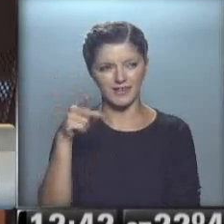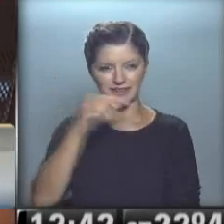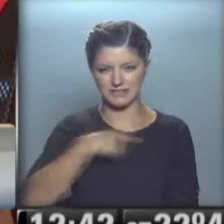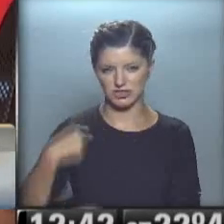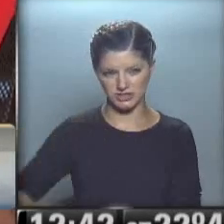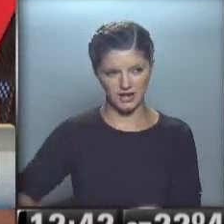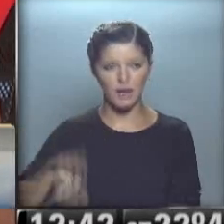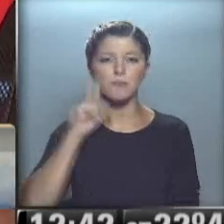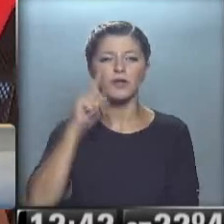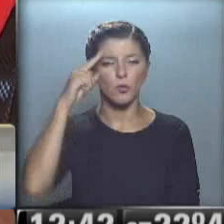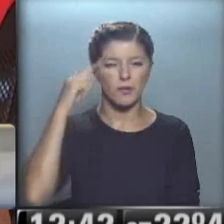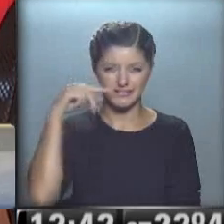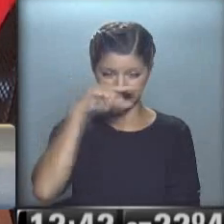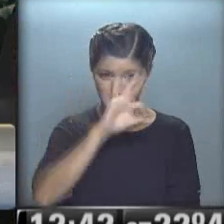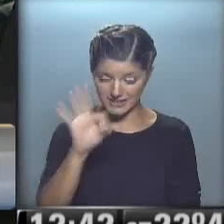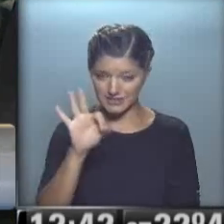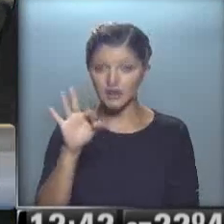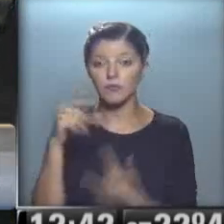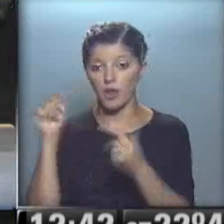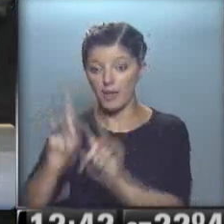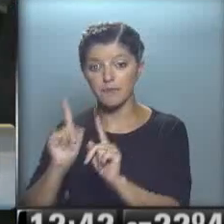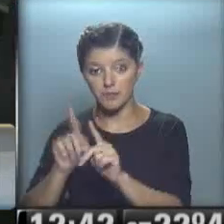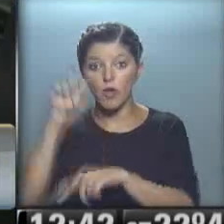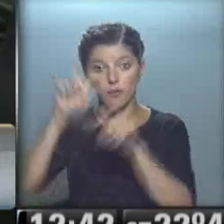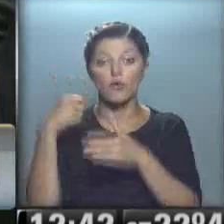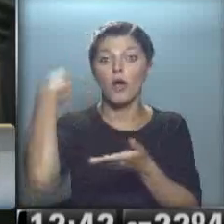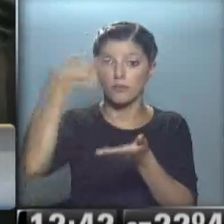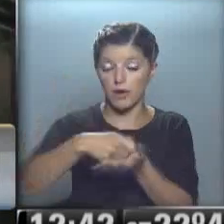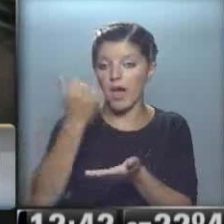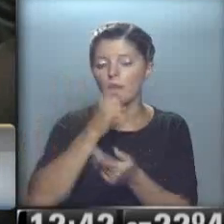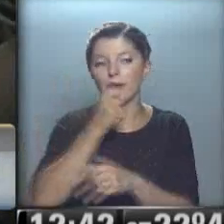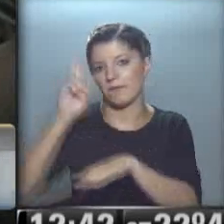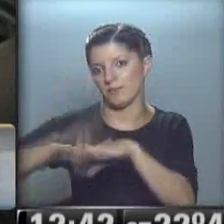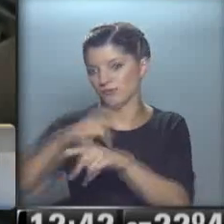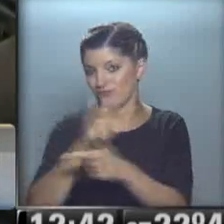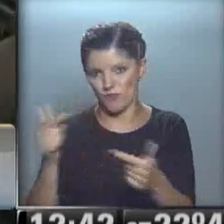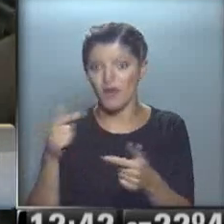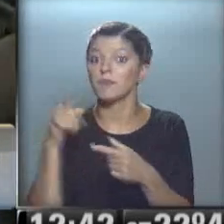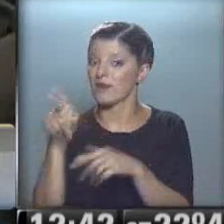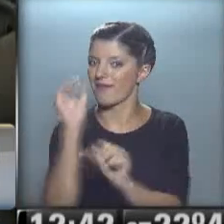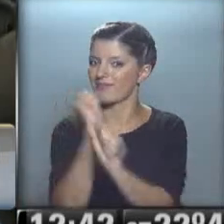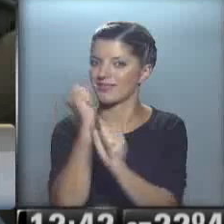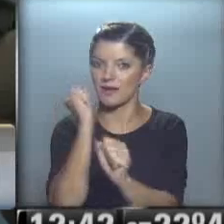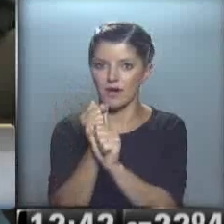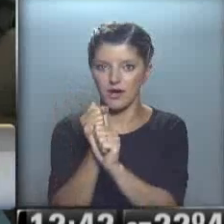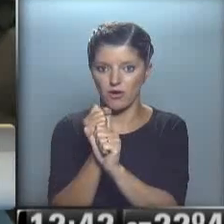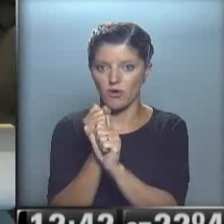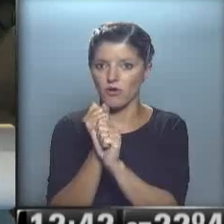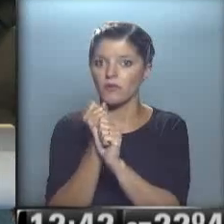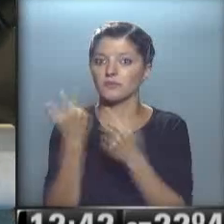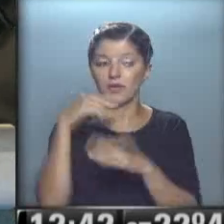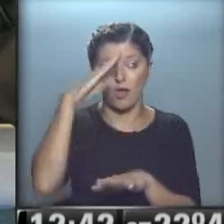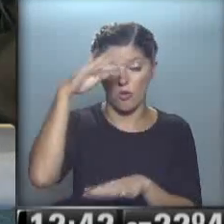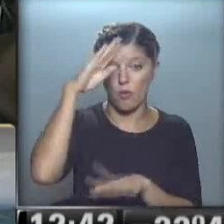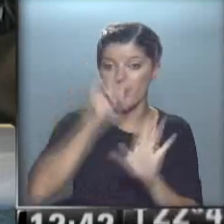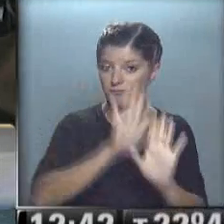de los 70 donde hay muchas posibilidades para los inversores porque no se cobran impuestos y porque la mano de obra es muy calificada en Cuba Así que